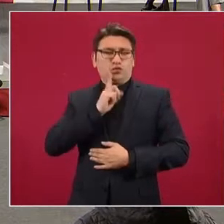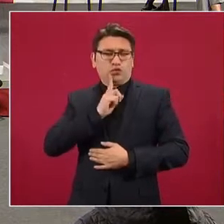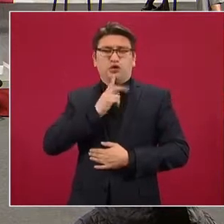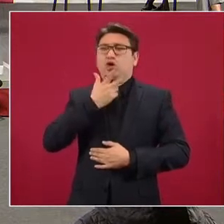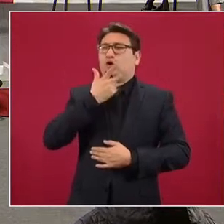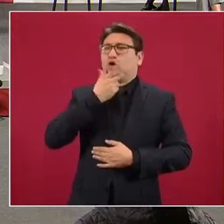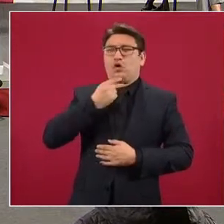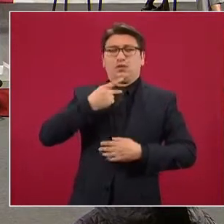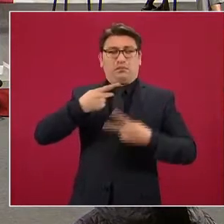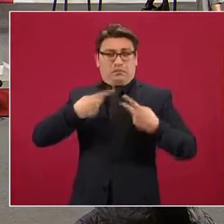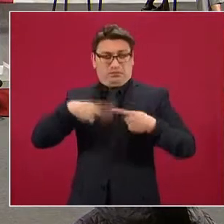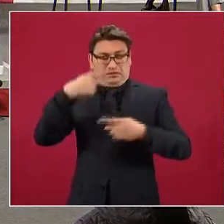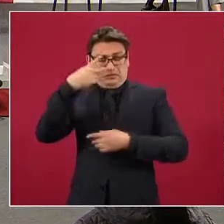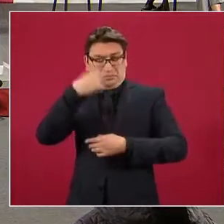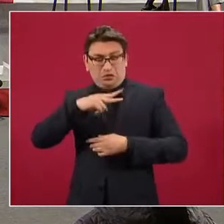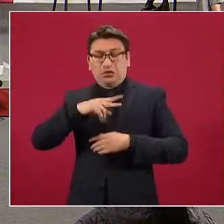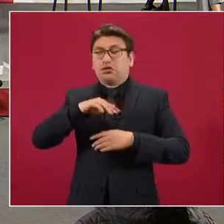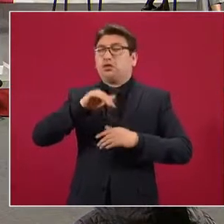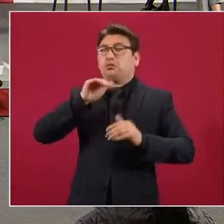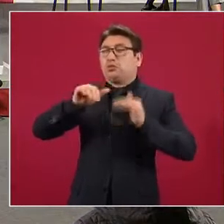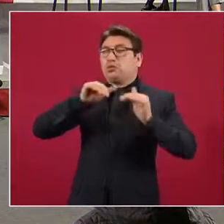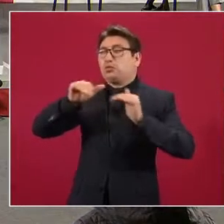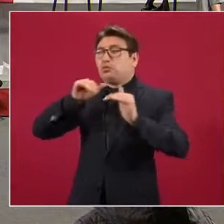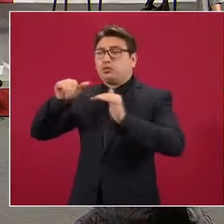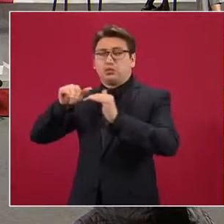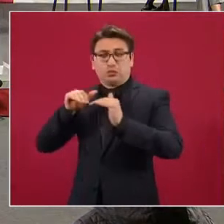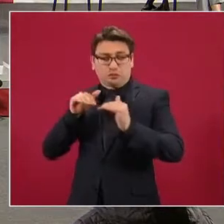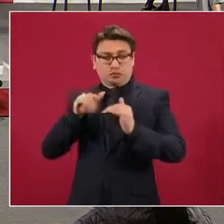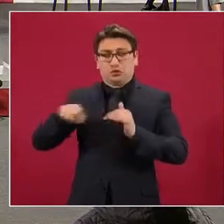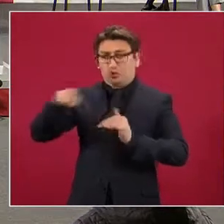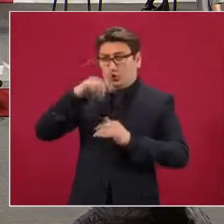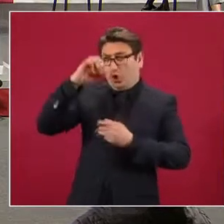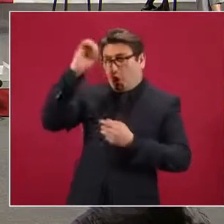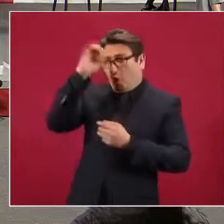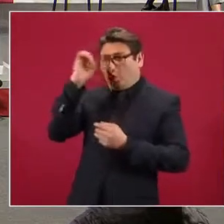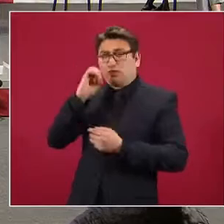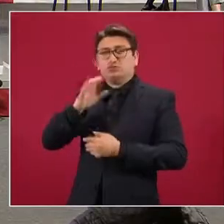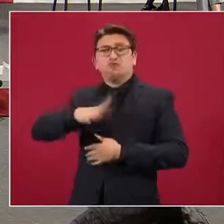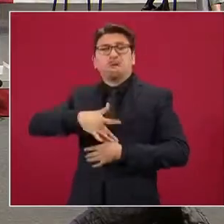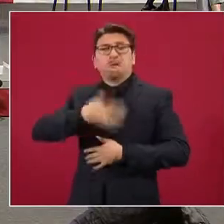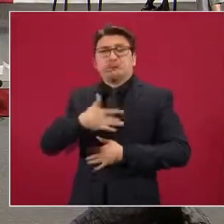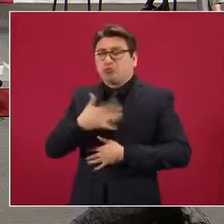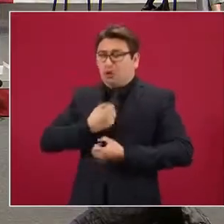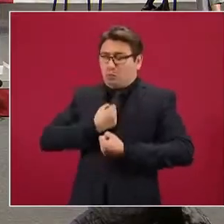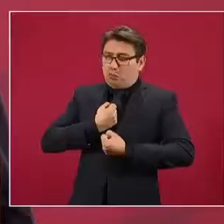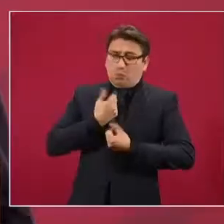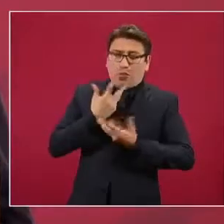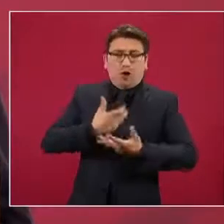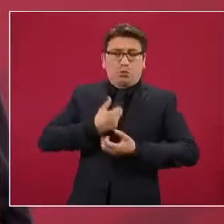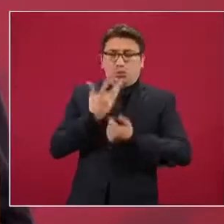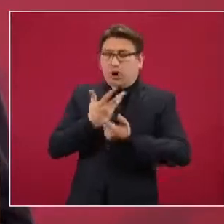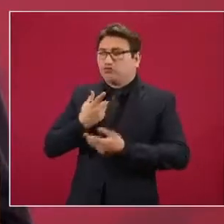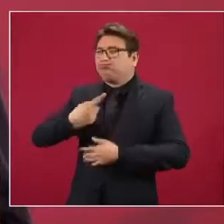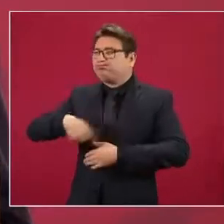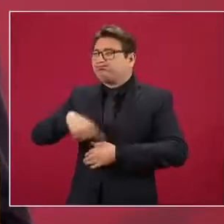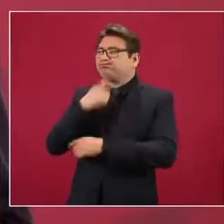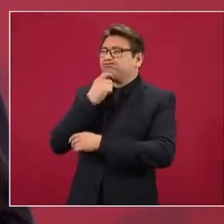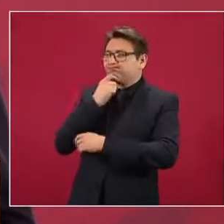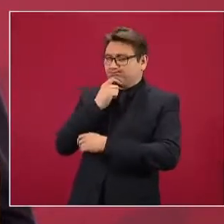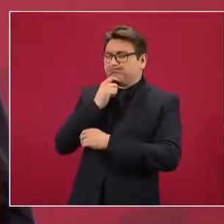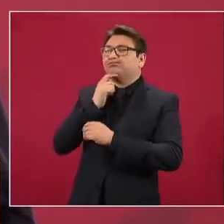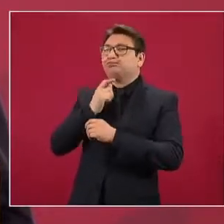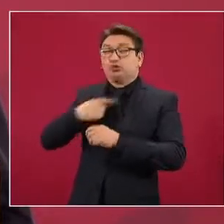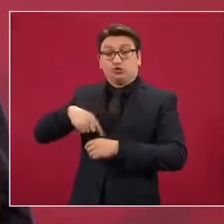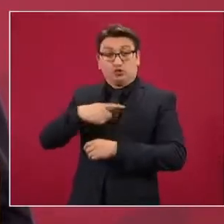mexicanos a que nos dieran su opinión, que expresaran sus sentires y nuestro trabajo se